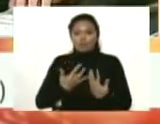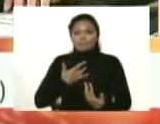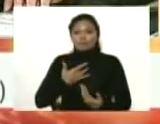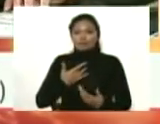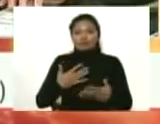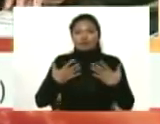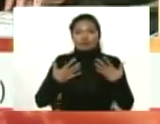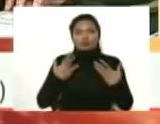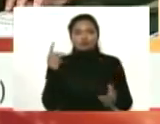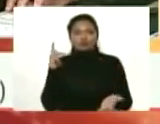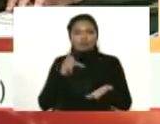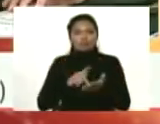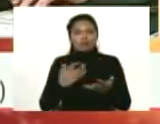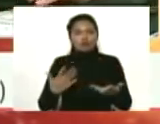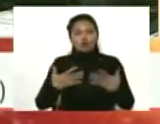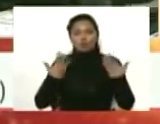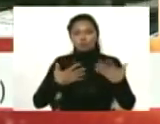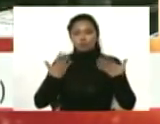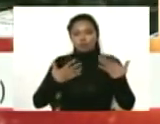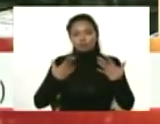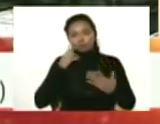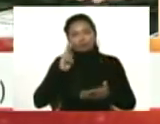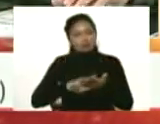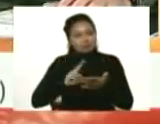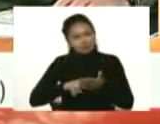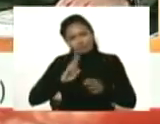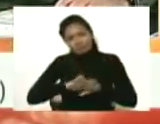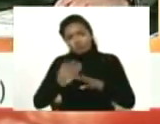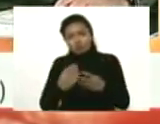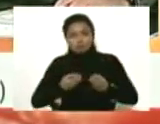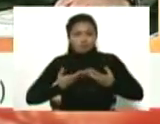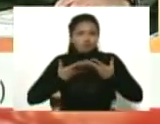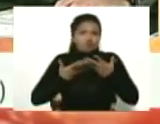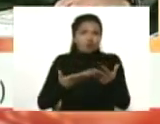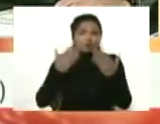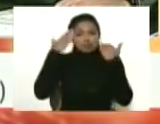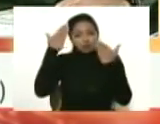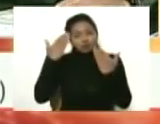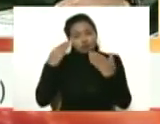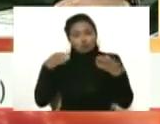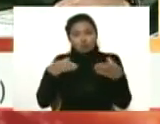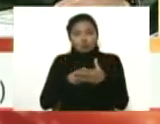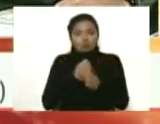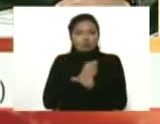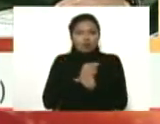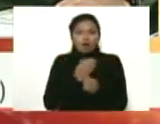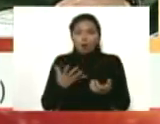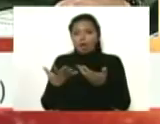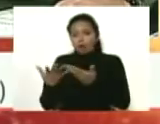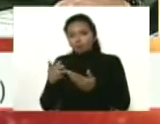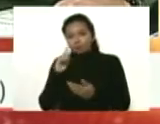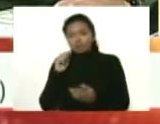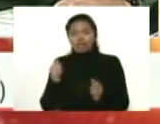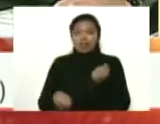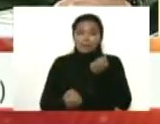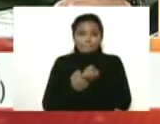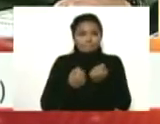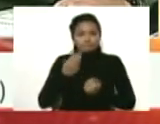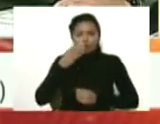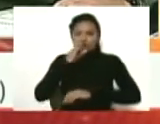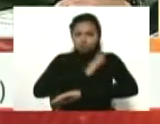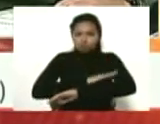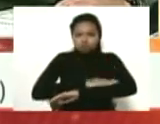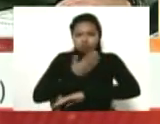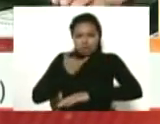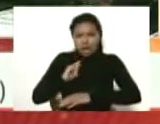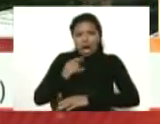y me vine extremadamente contento, además de transmitirle el saludo de la clase trabajadora a usted y el apoyo moral y solidario